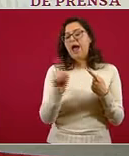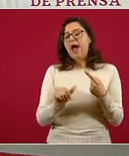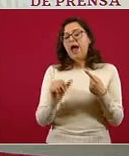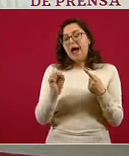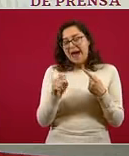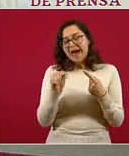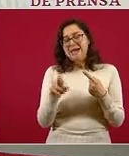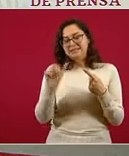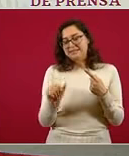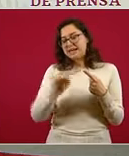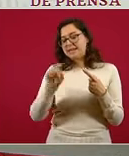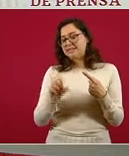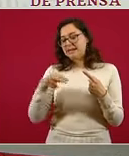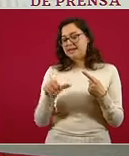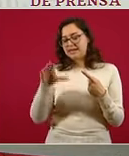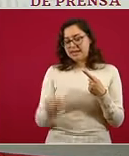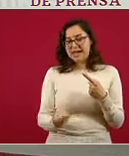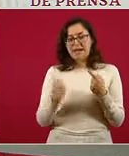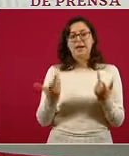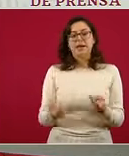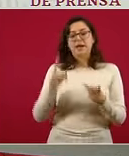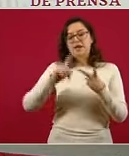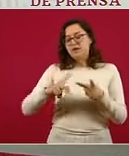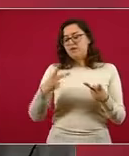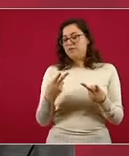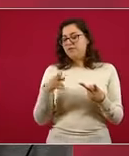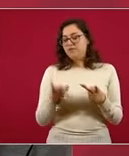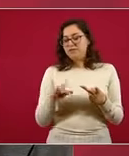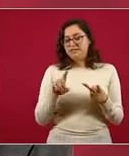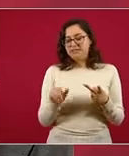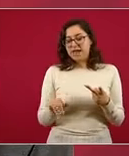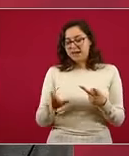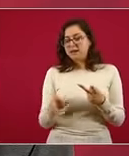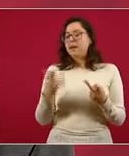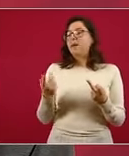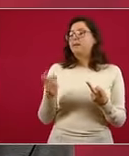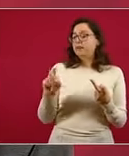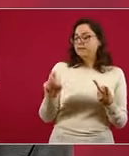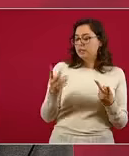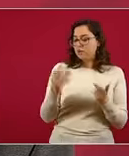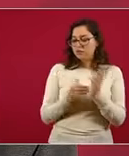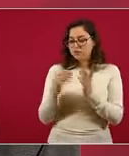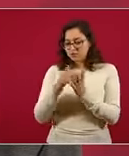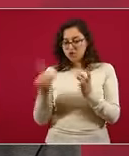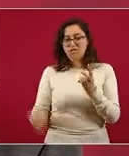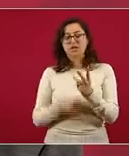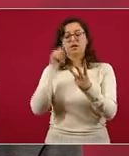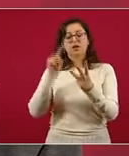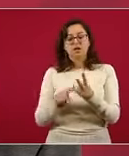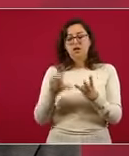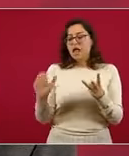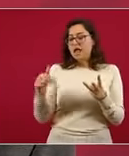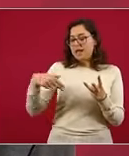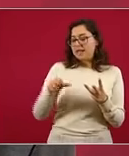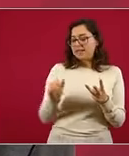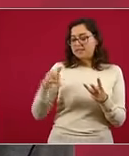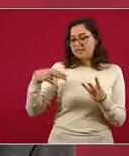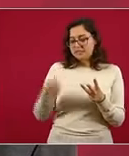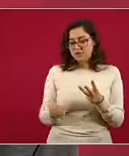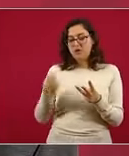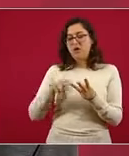71.2 millones de dosis, con Pfizer hasta por 34.4 millones de dosis y con CanSino